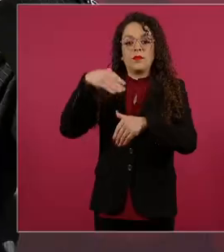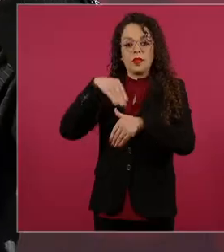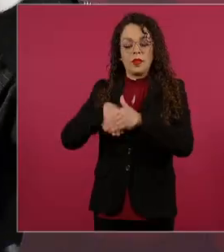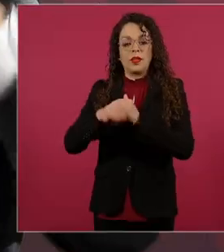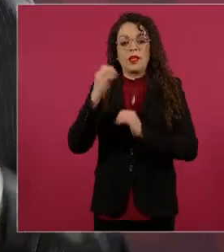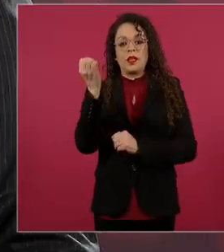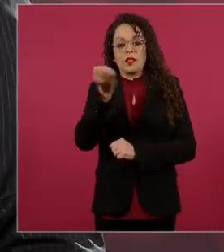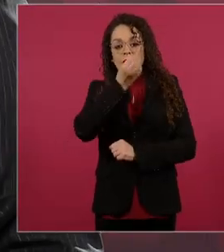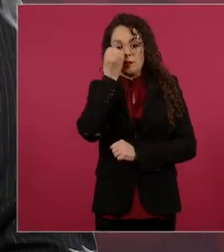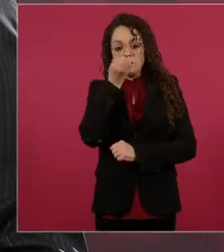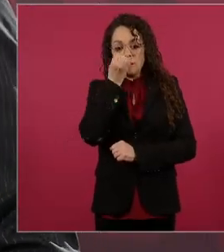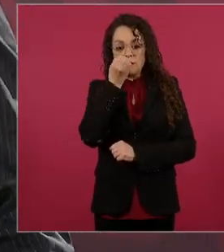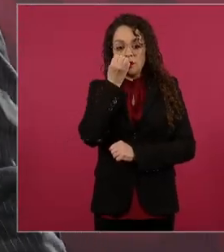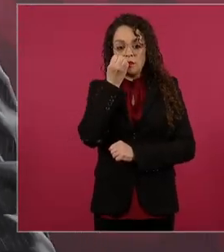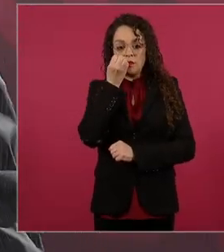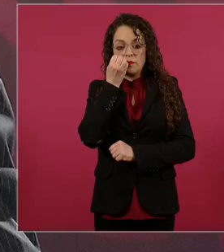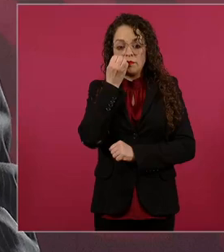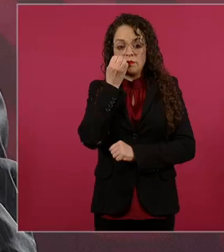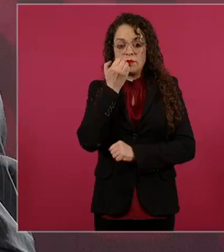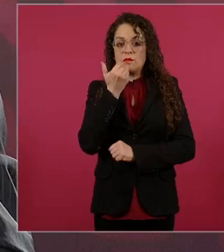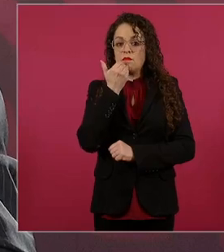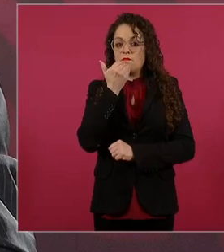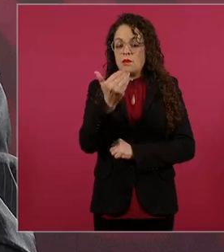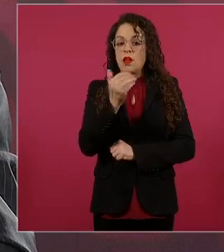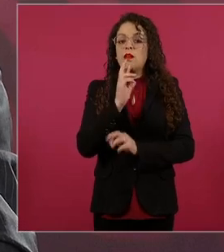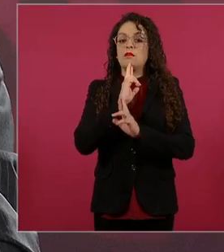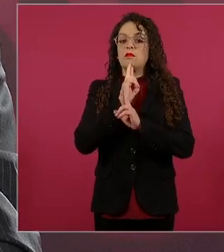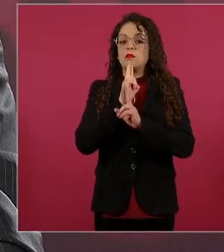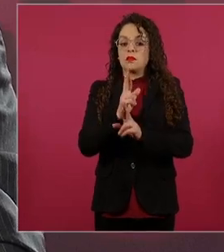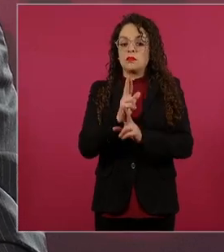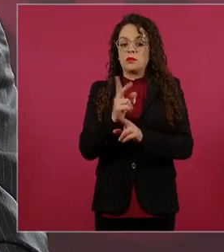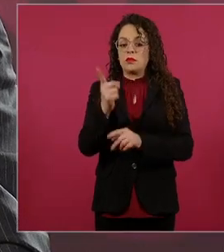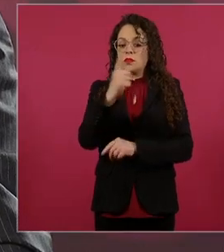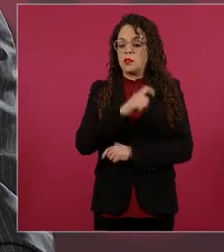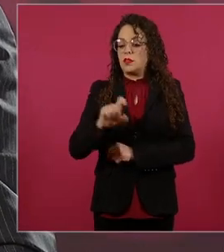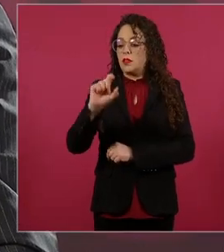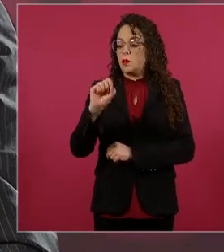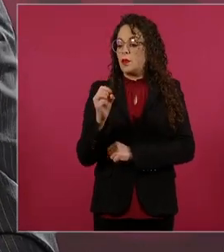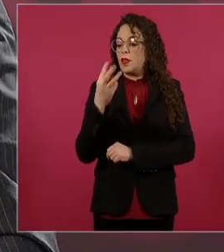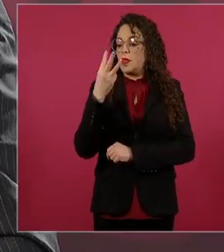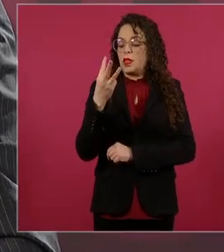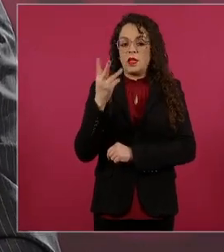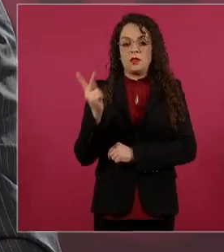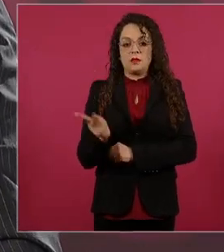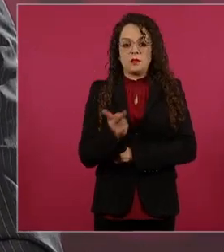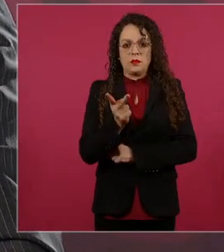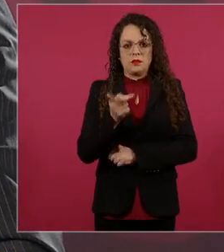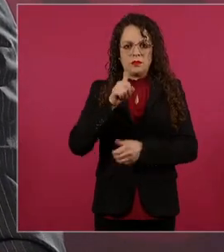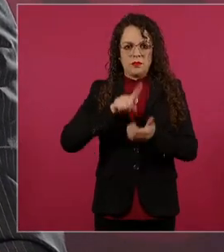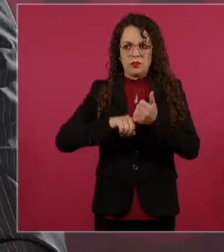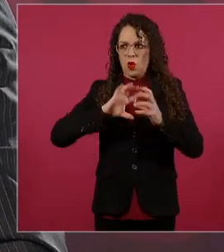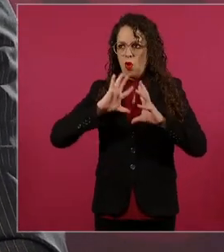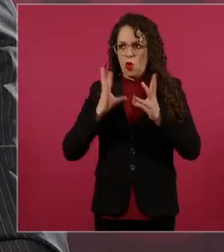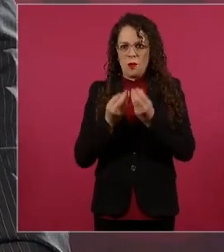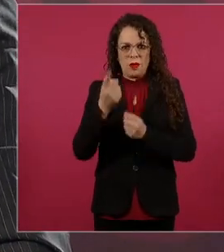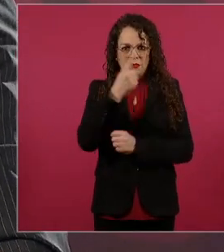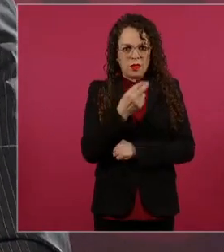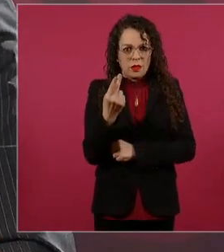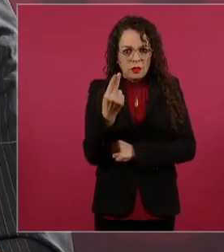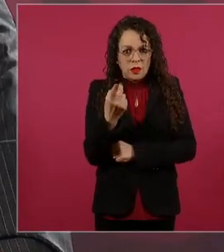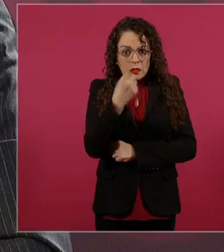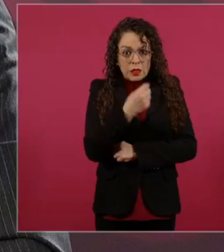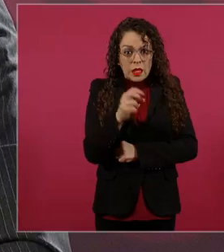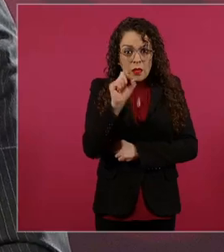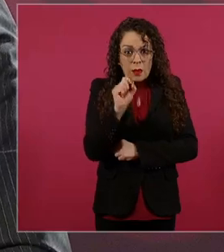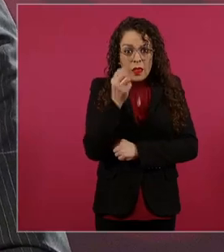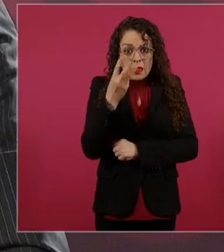a los que contesten bien ciento veintitrés de ciento veinticinco los que solamente